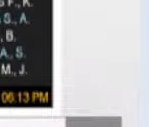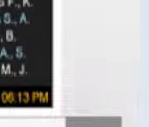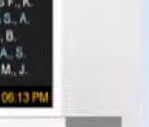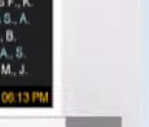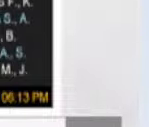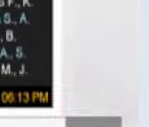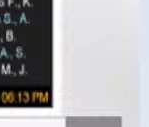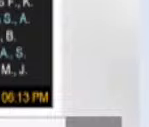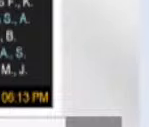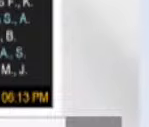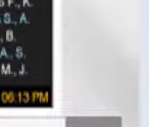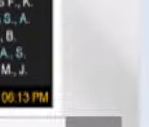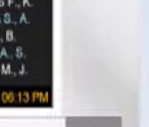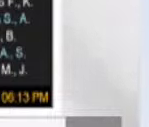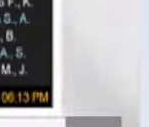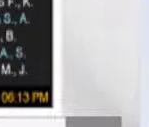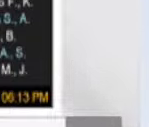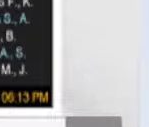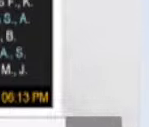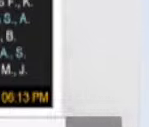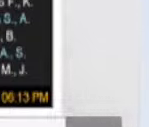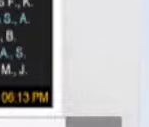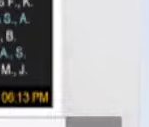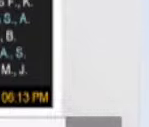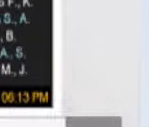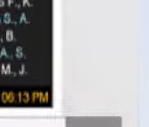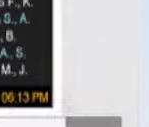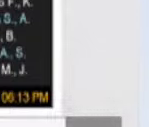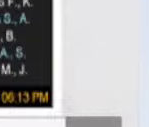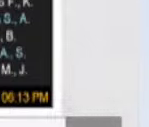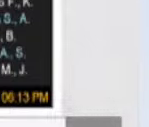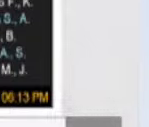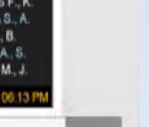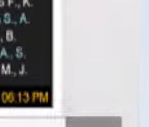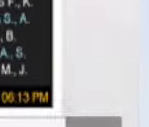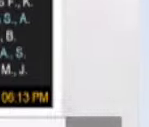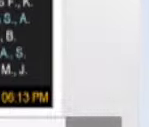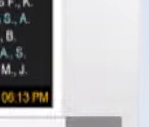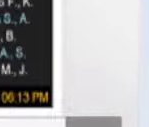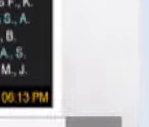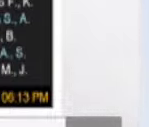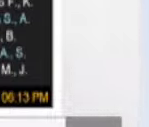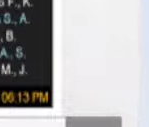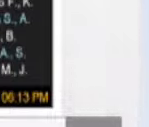Declarar el cierre y la votación. Jáuregui a favor. Votación cerrada.